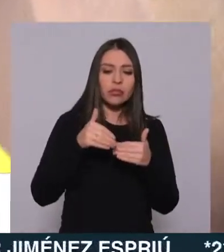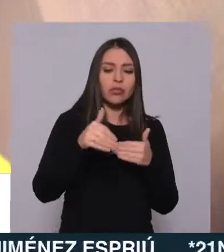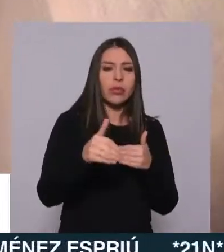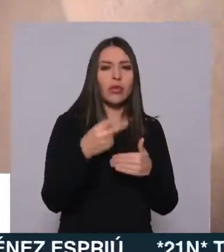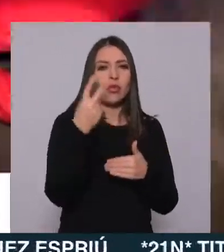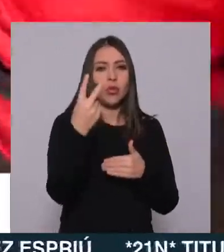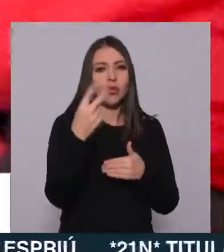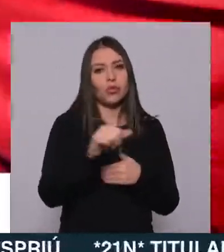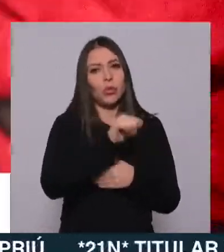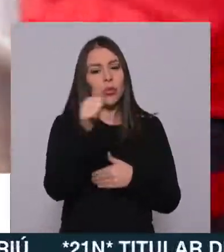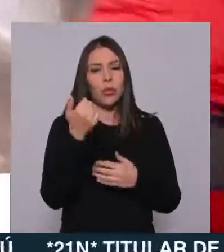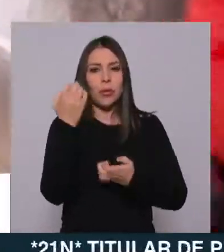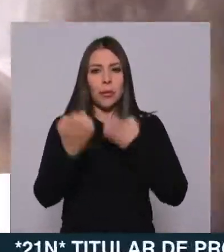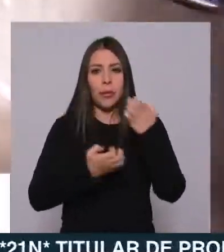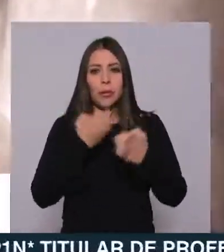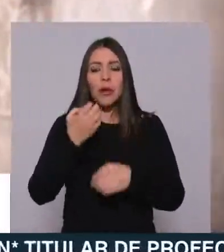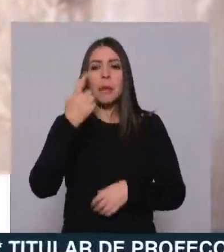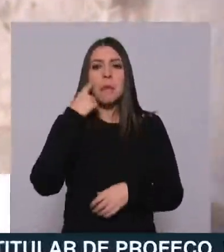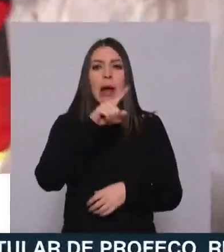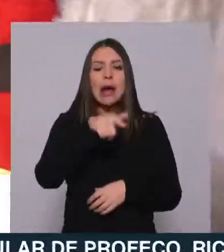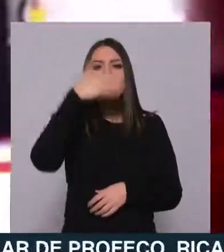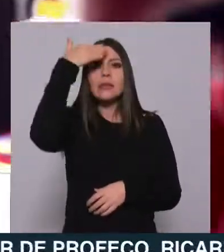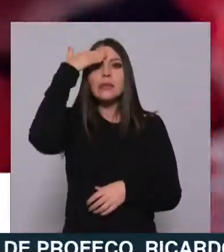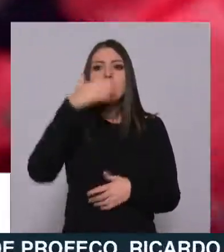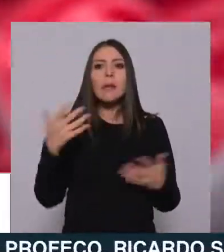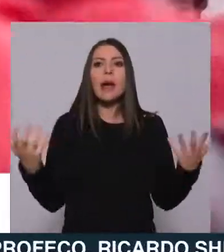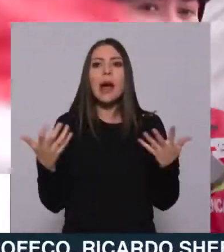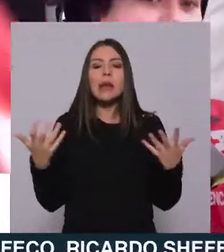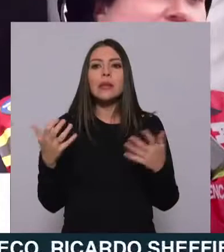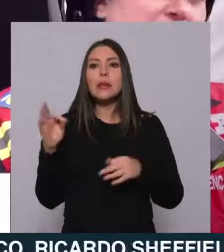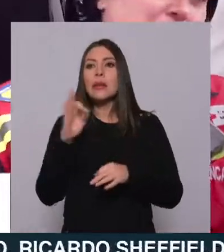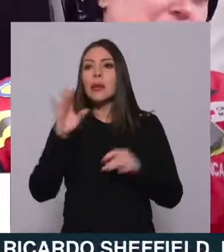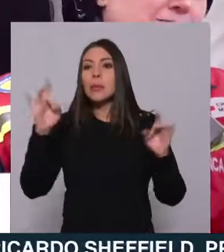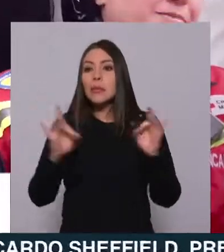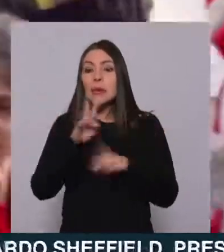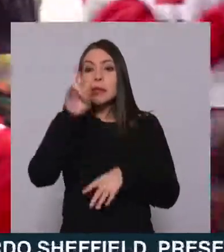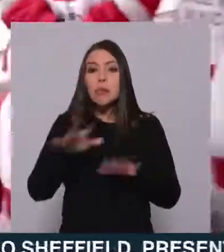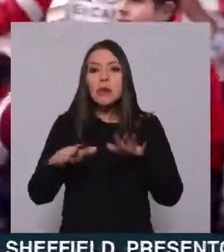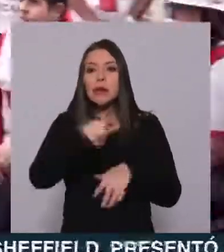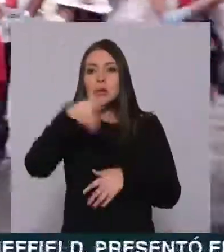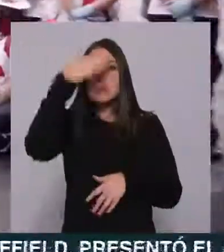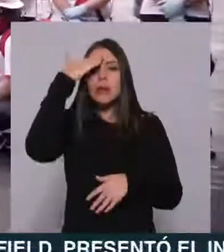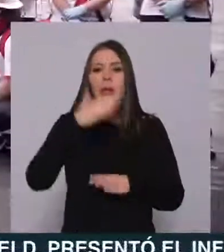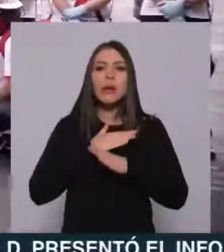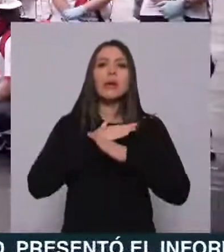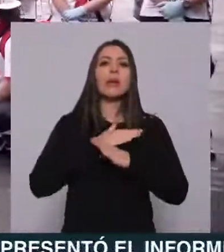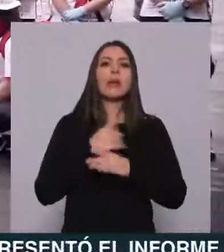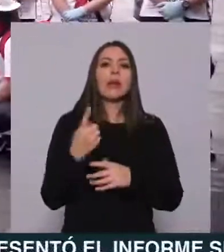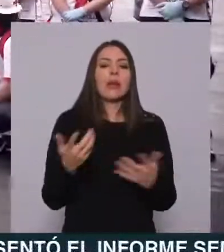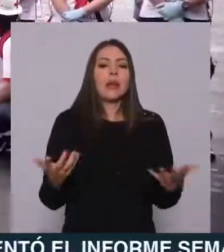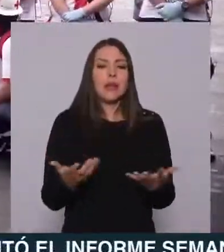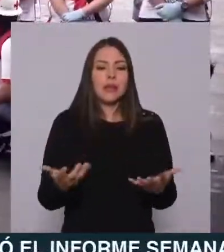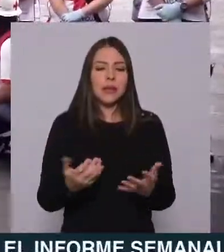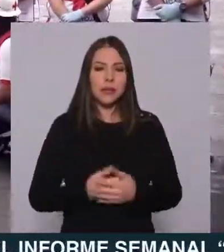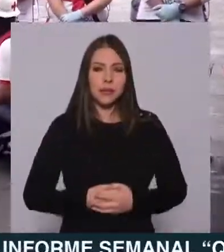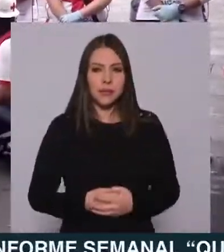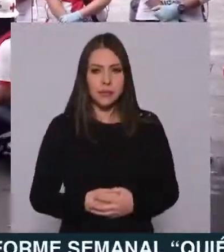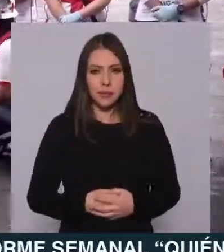actuar durante un sismo. Con imágenes de Joel Arias, Iraís Morquecho, 21 Noticias.